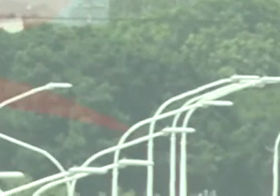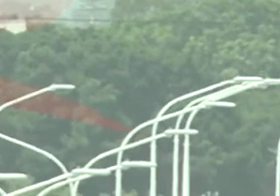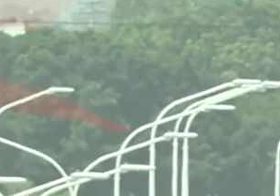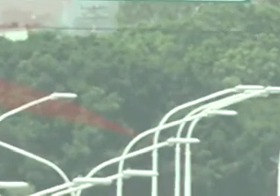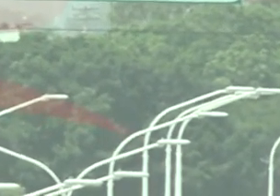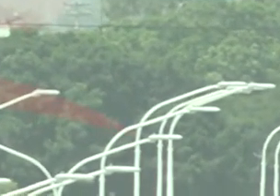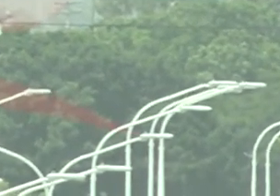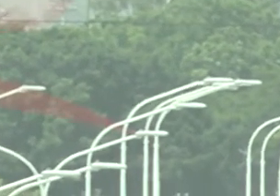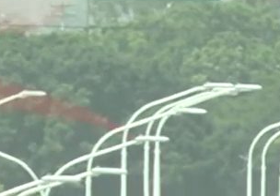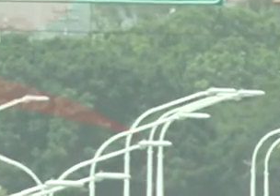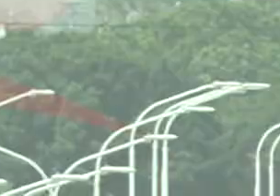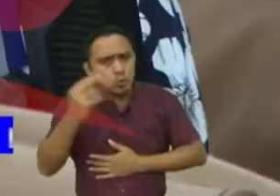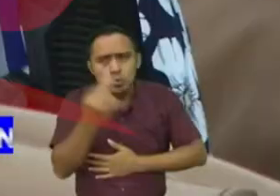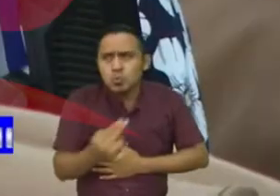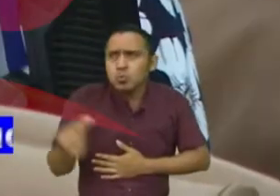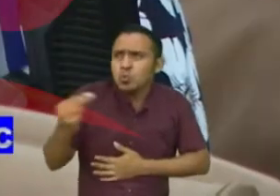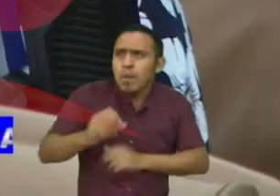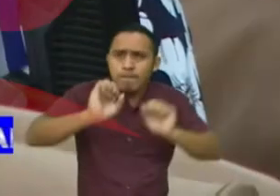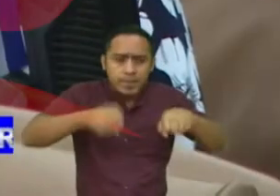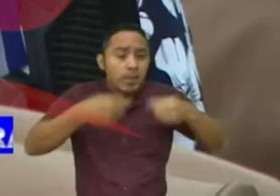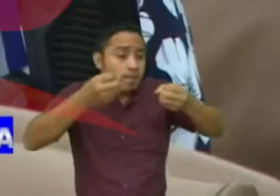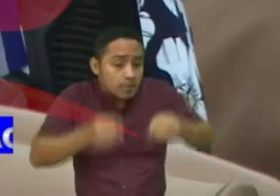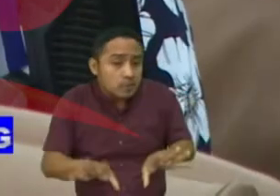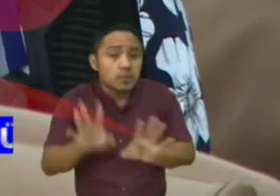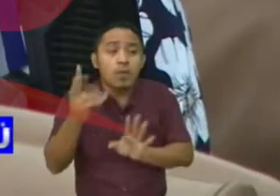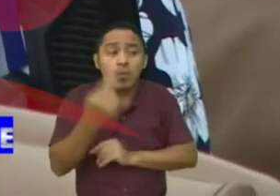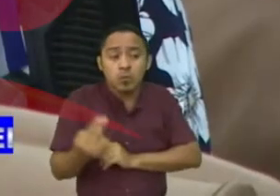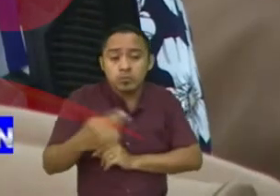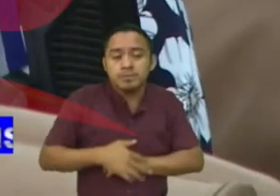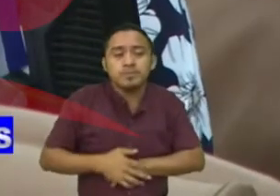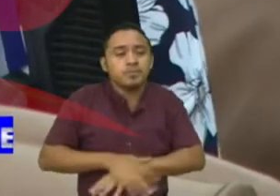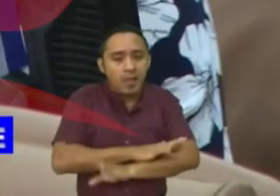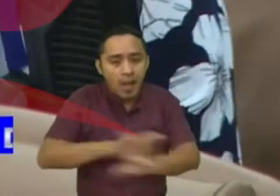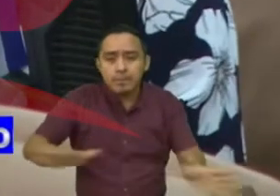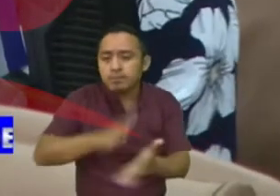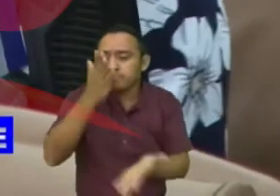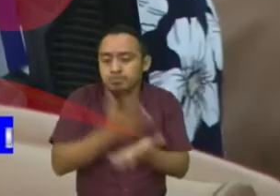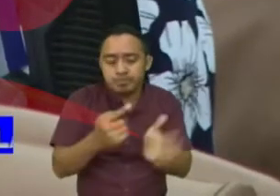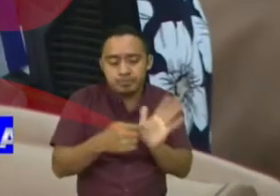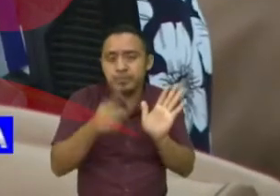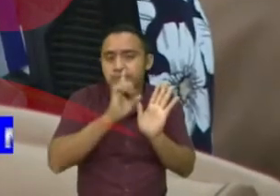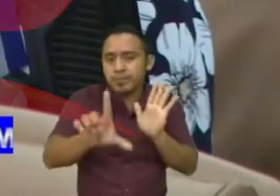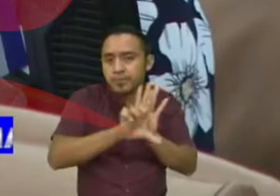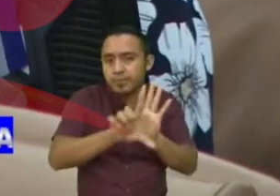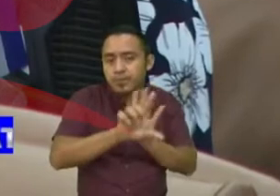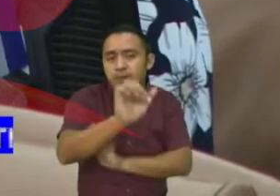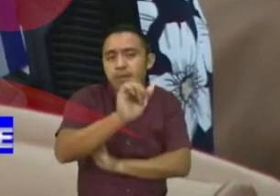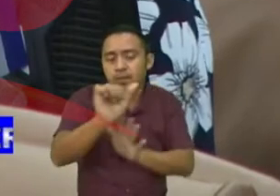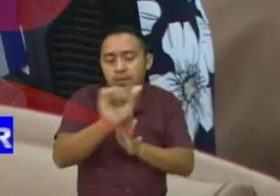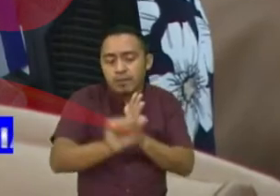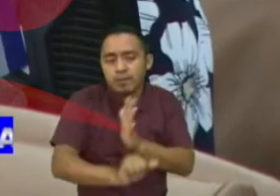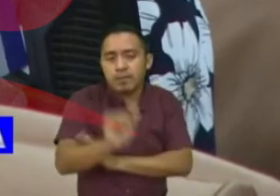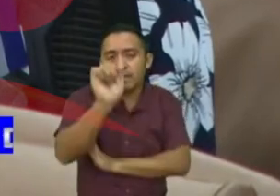el estado de vigencia de las mismas y su causal de pérdida de vigencia. Todo ello de conformidad a lo establecido por los artículos 15